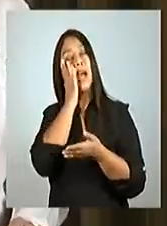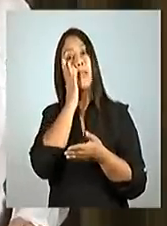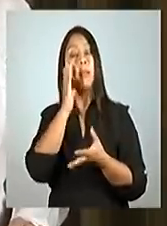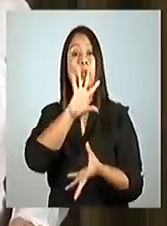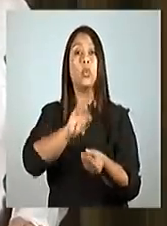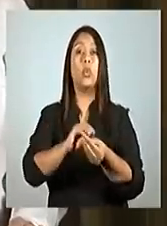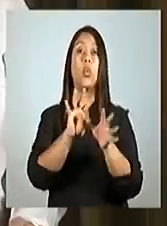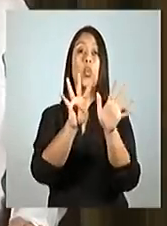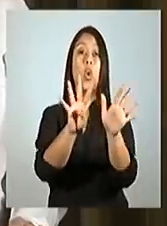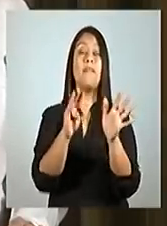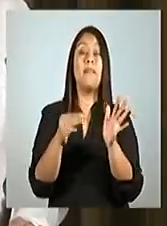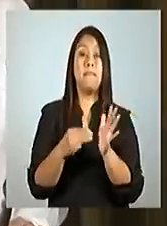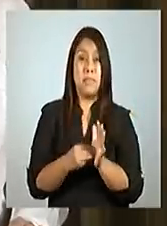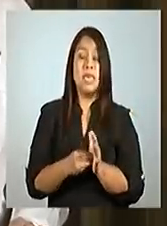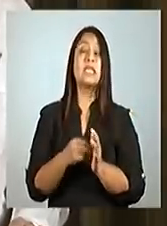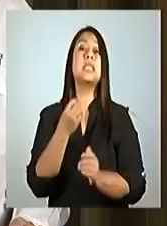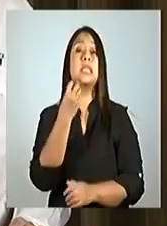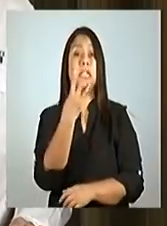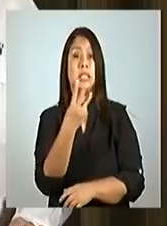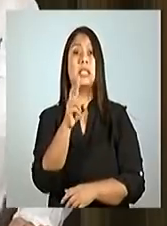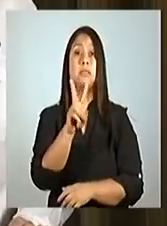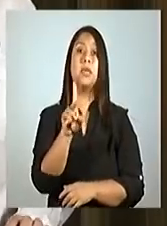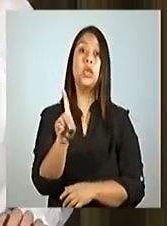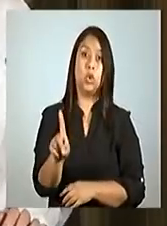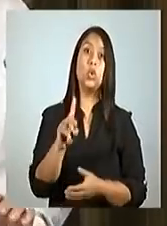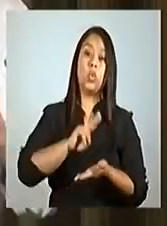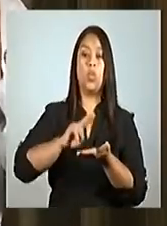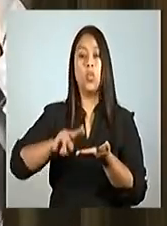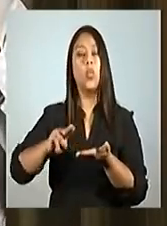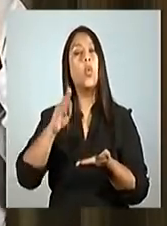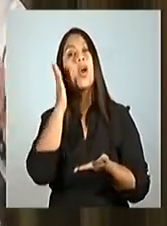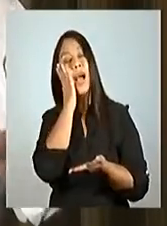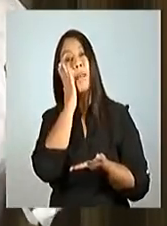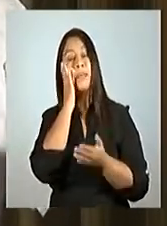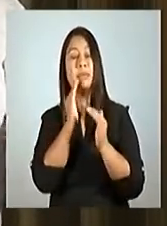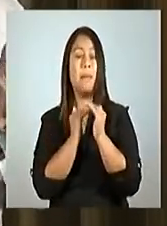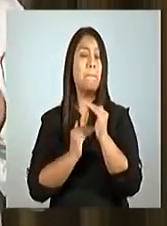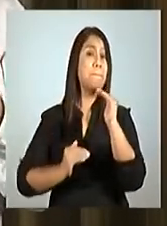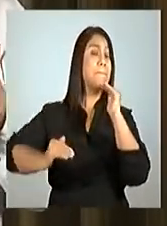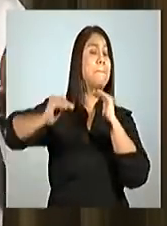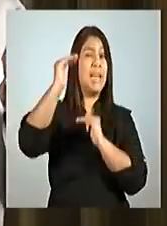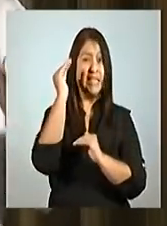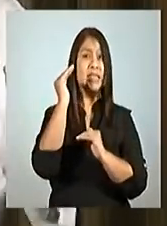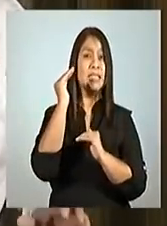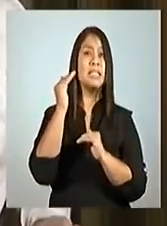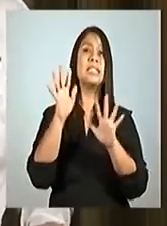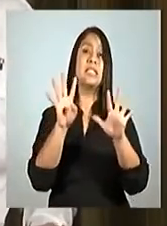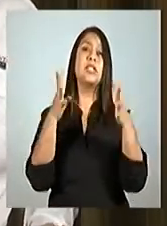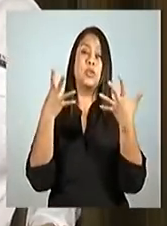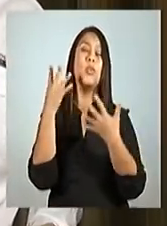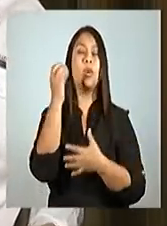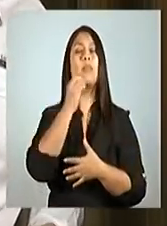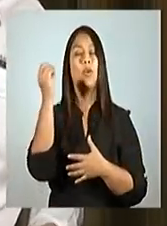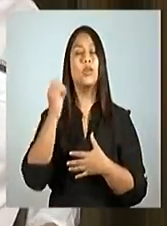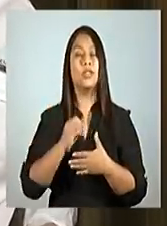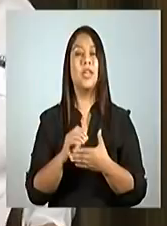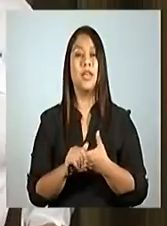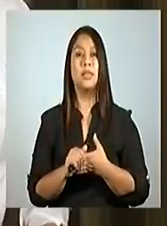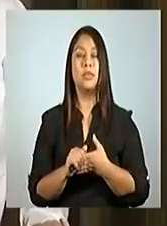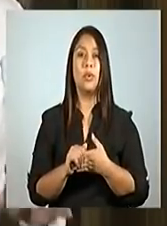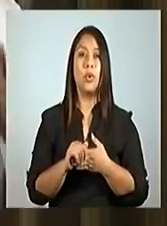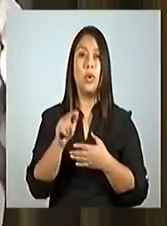de 9.321 camas, es decir, un incremento de un poco más del